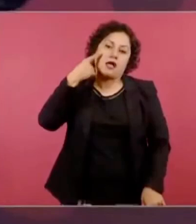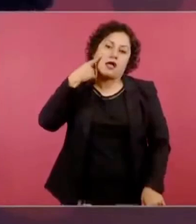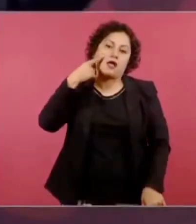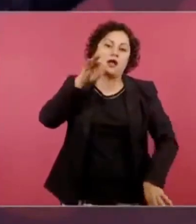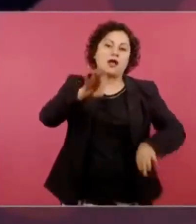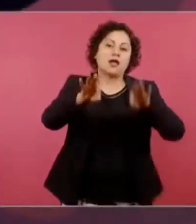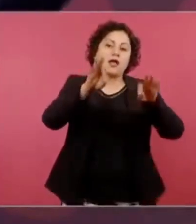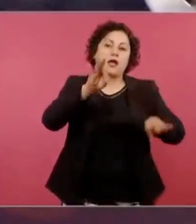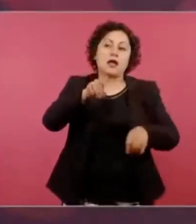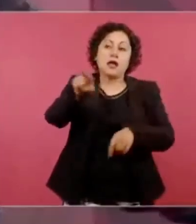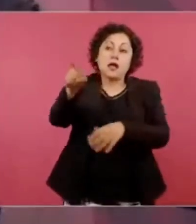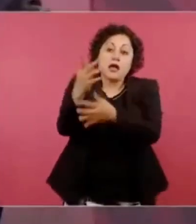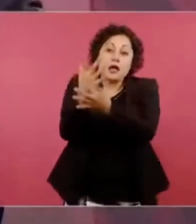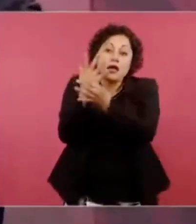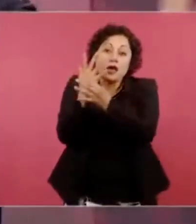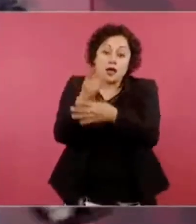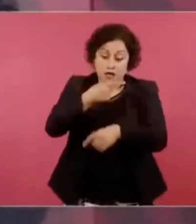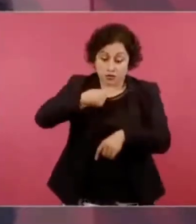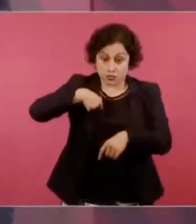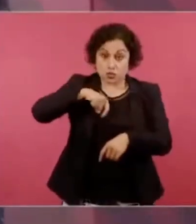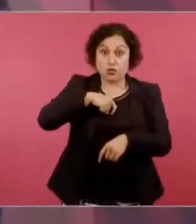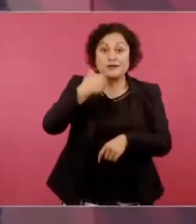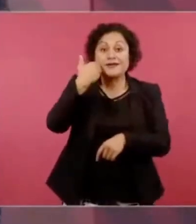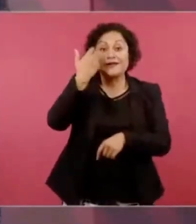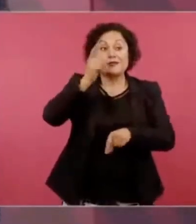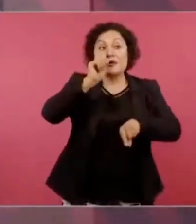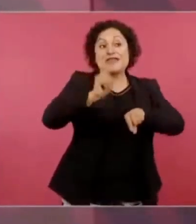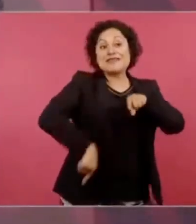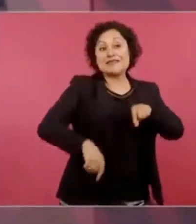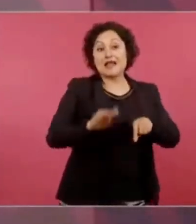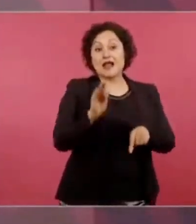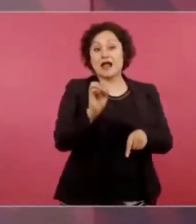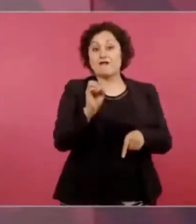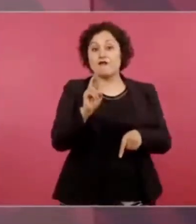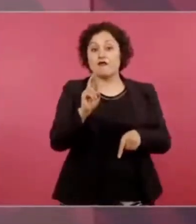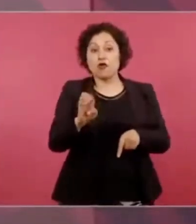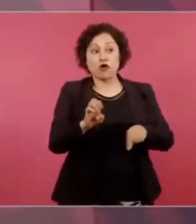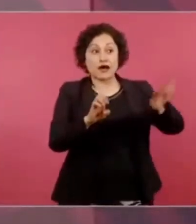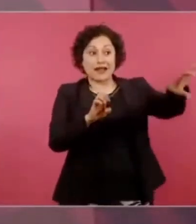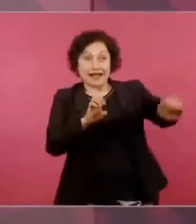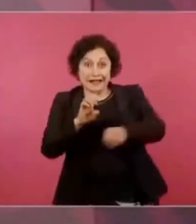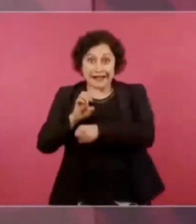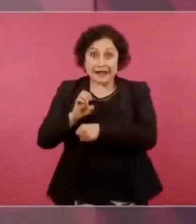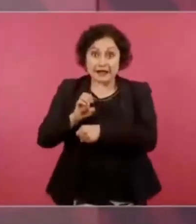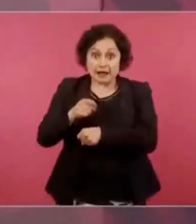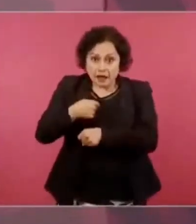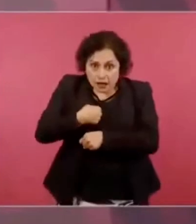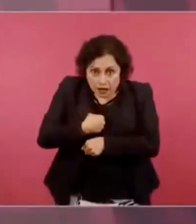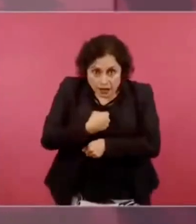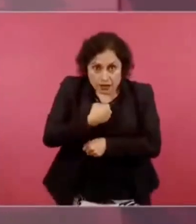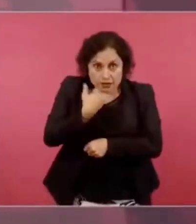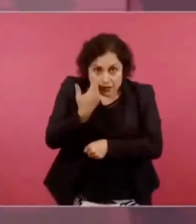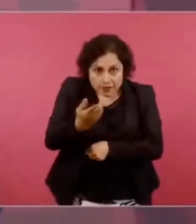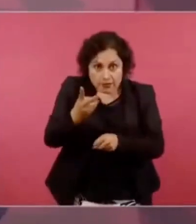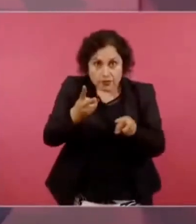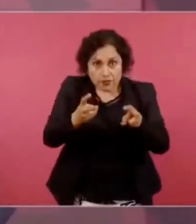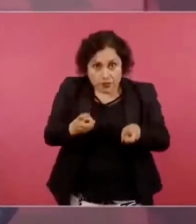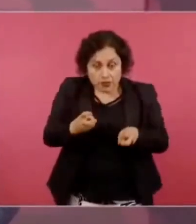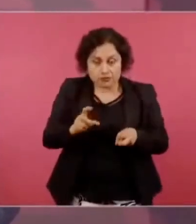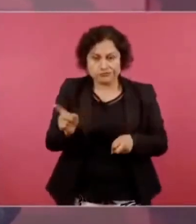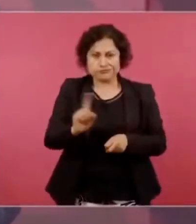quitarle los AFORES a los trabajadores, cuando es exactamente lo opuesto.